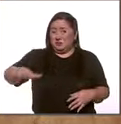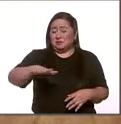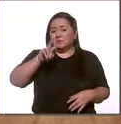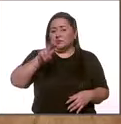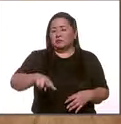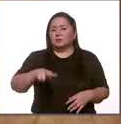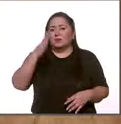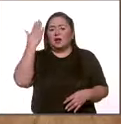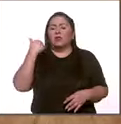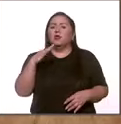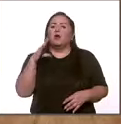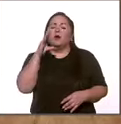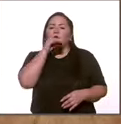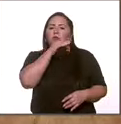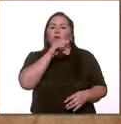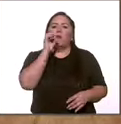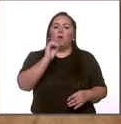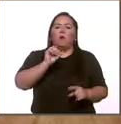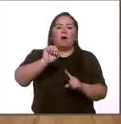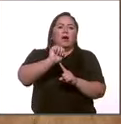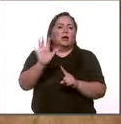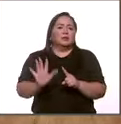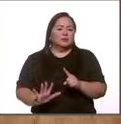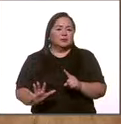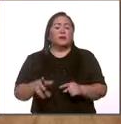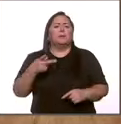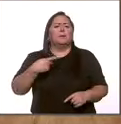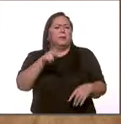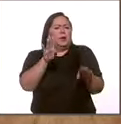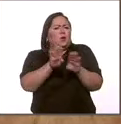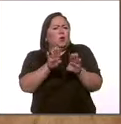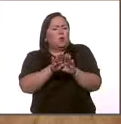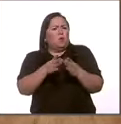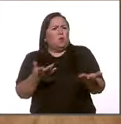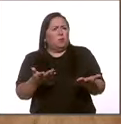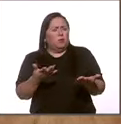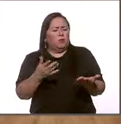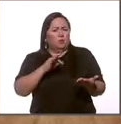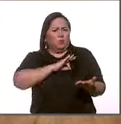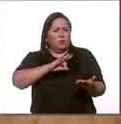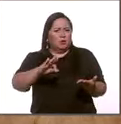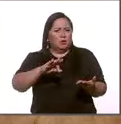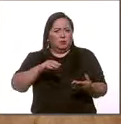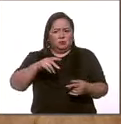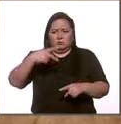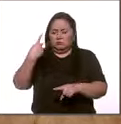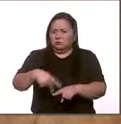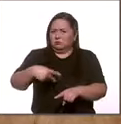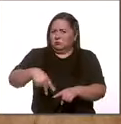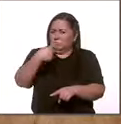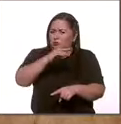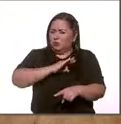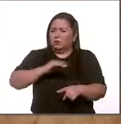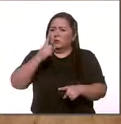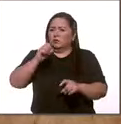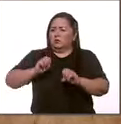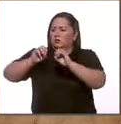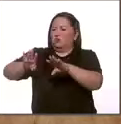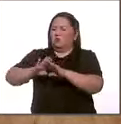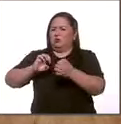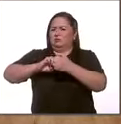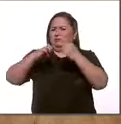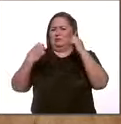estuviesen en el África o en el Asia. Pero ¿cómo puede prescindir de su propio suelo, dejar a una potencia